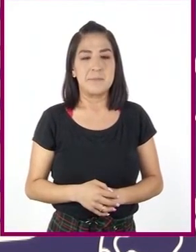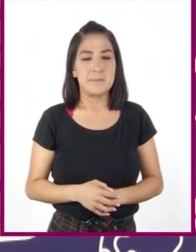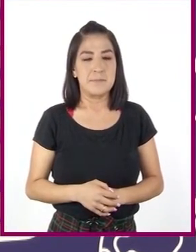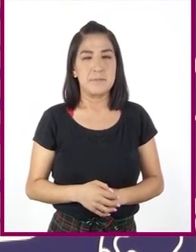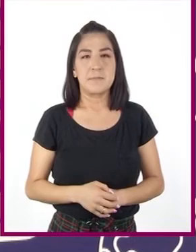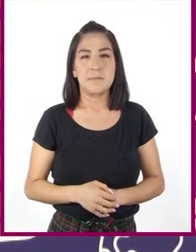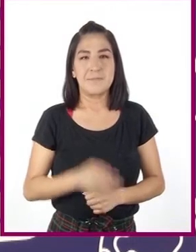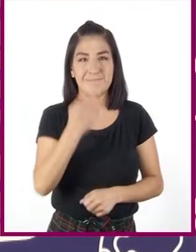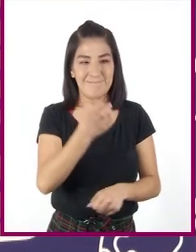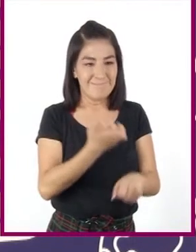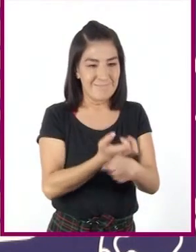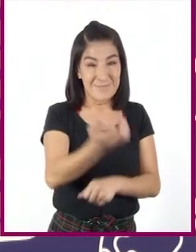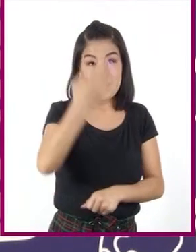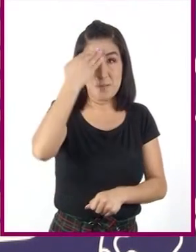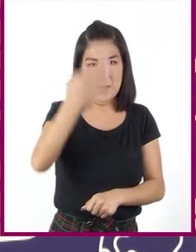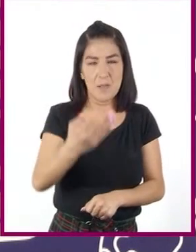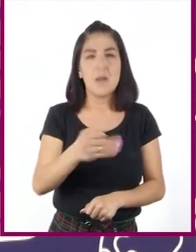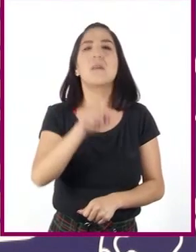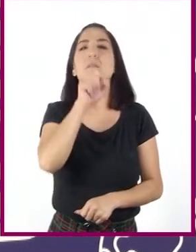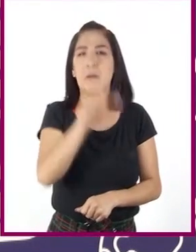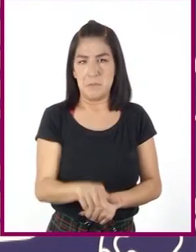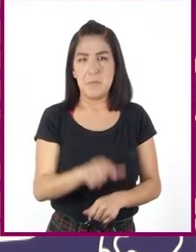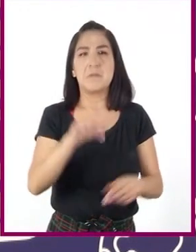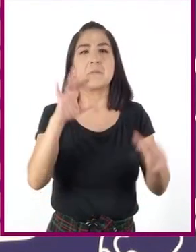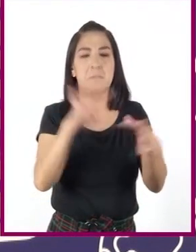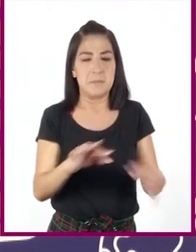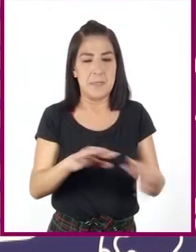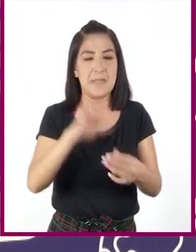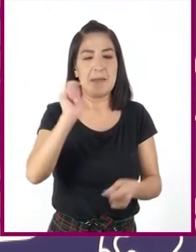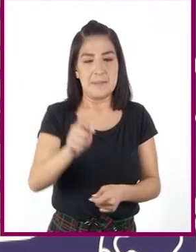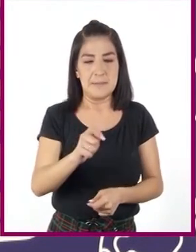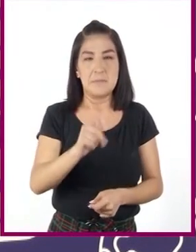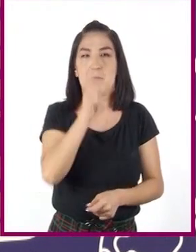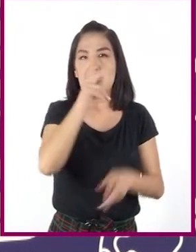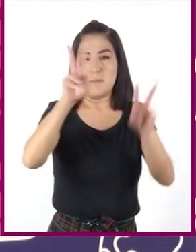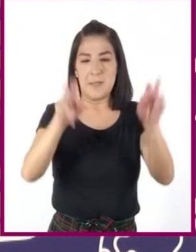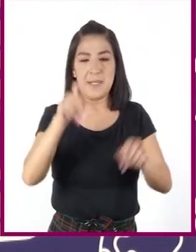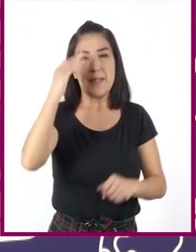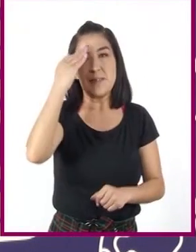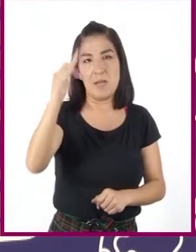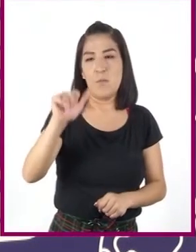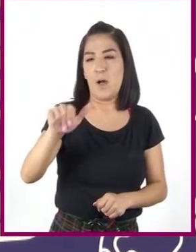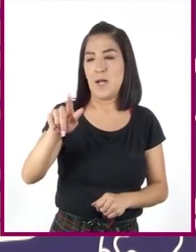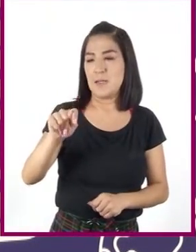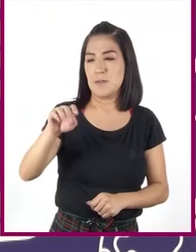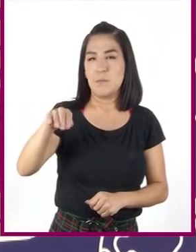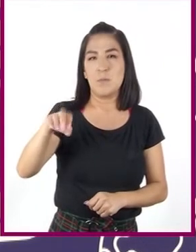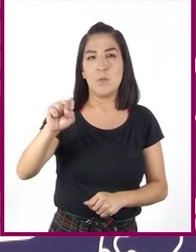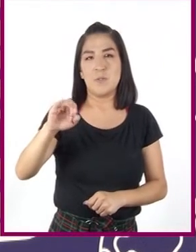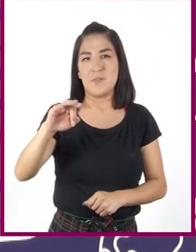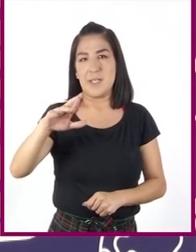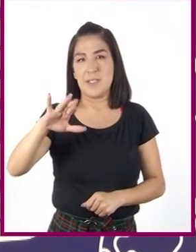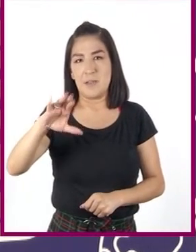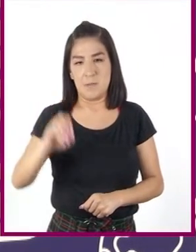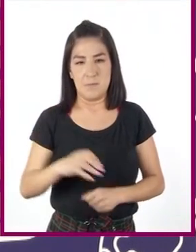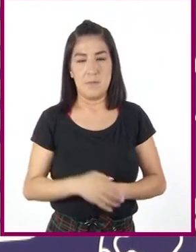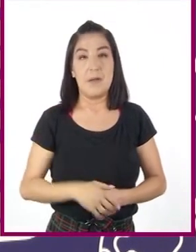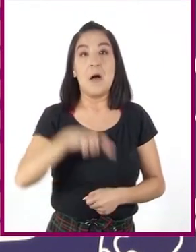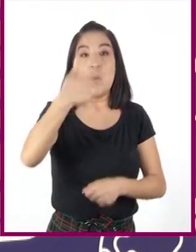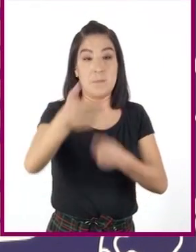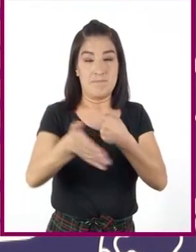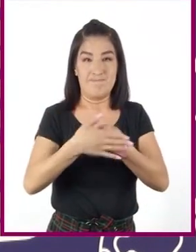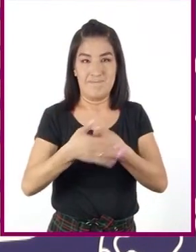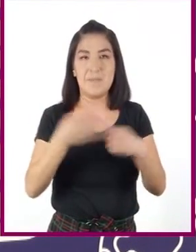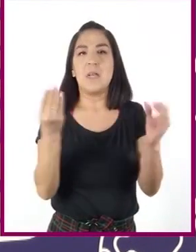El estado del tiempo también es nombrado tiempo atmosférico. En la siguiente sesión continuaremos con